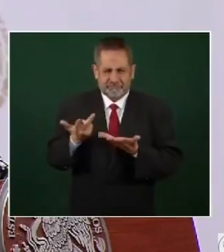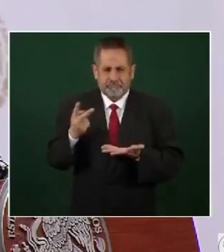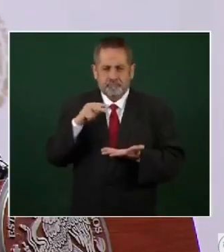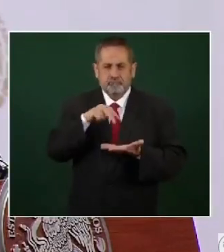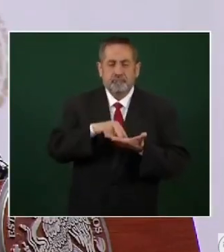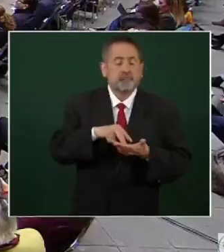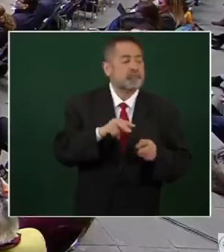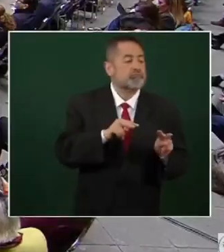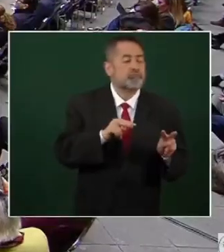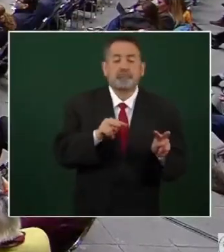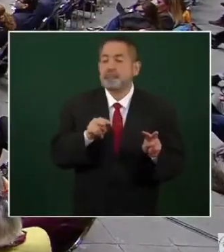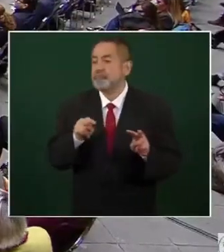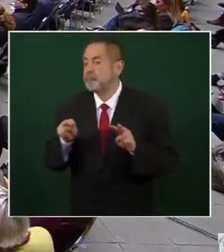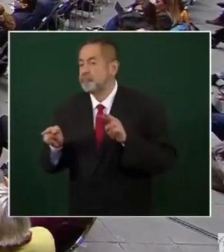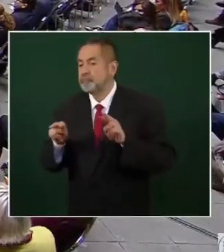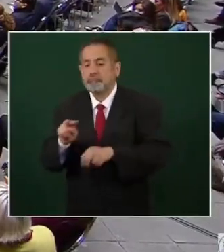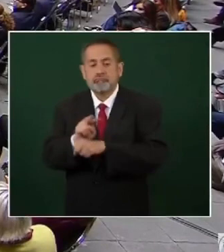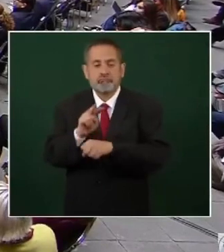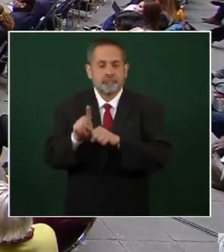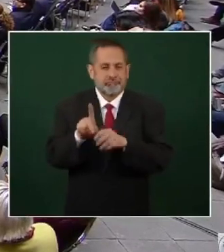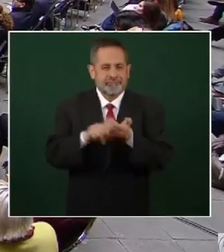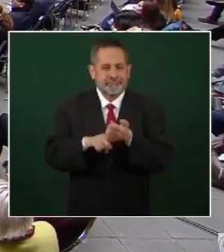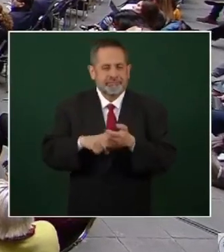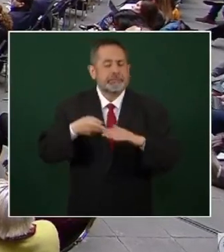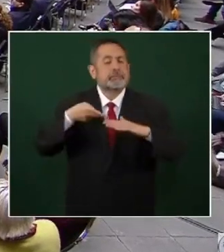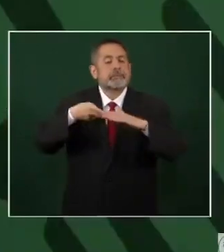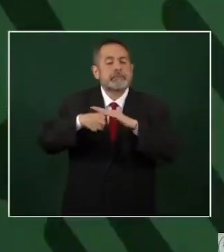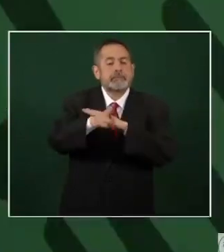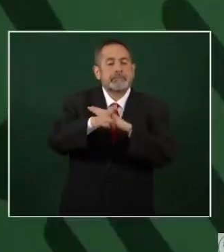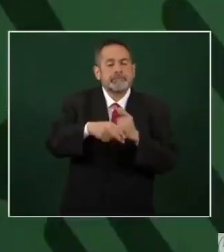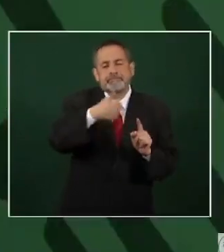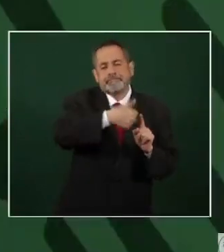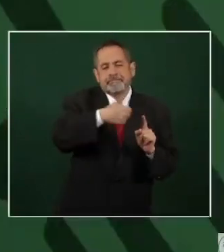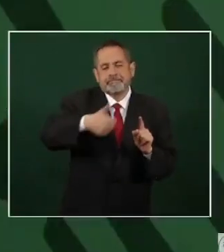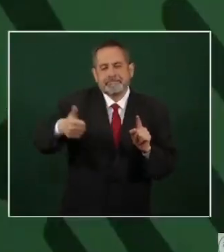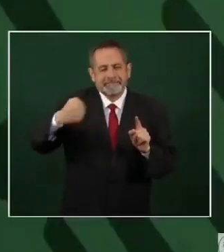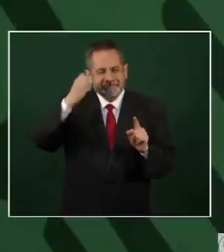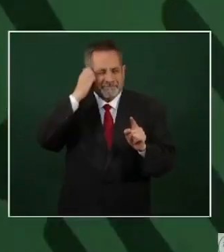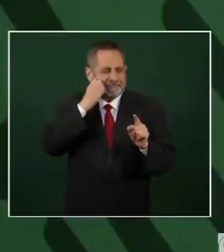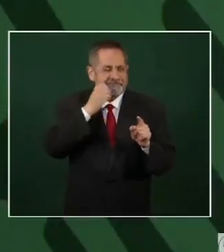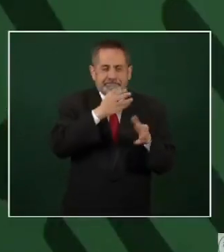una de las estaciones. También aquí se hizo un análisis